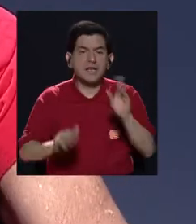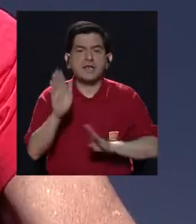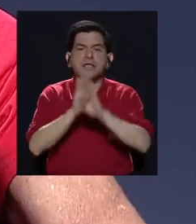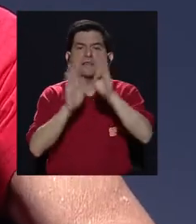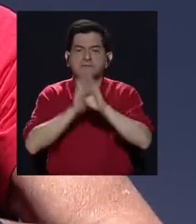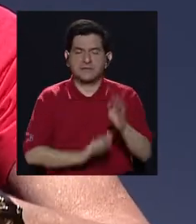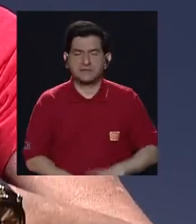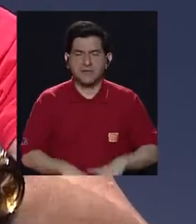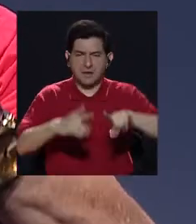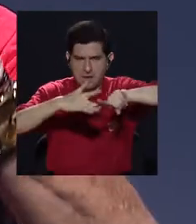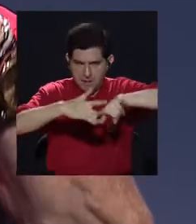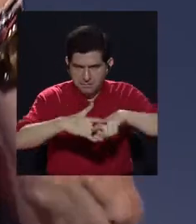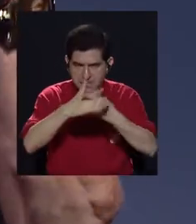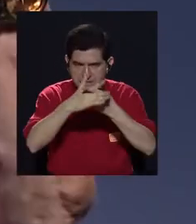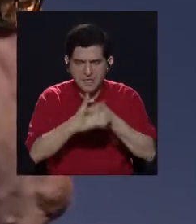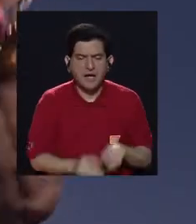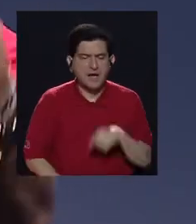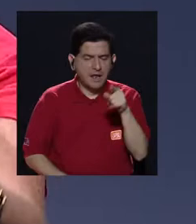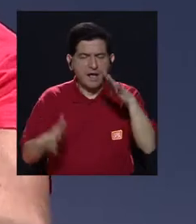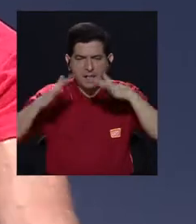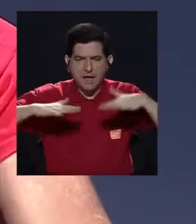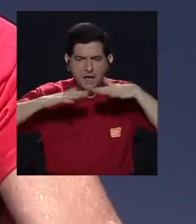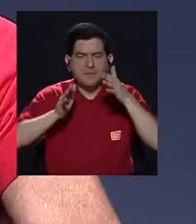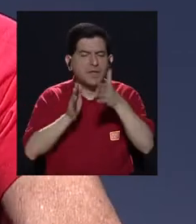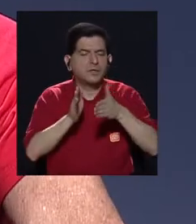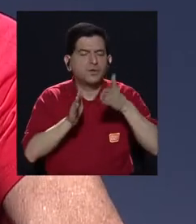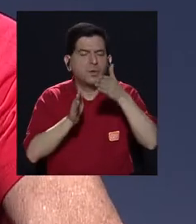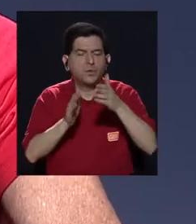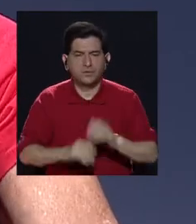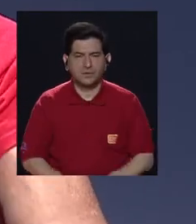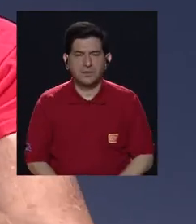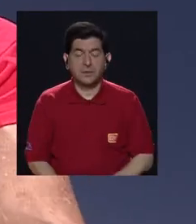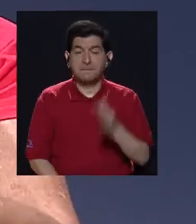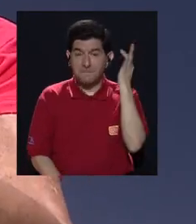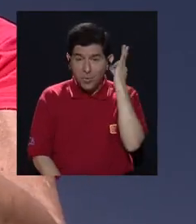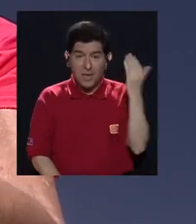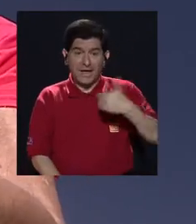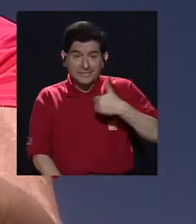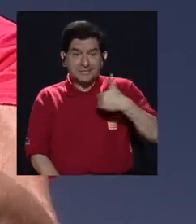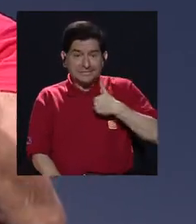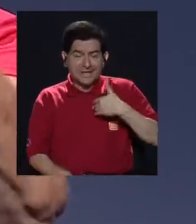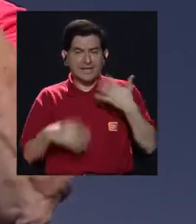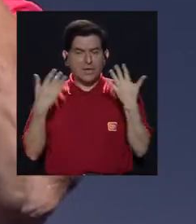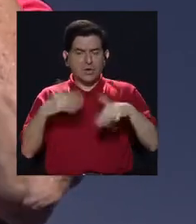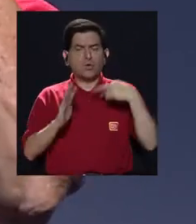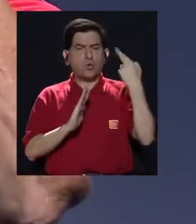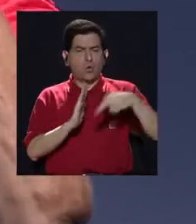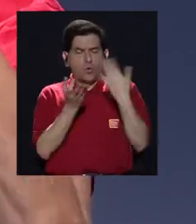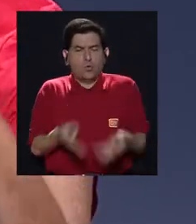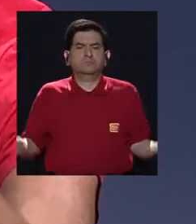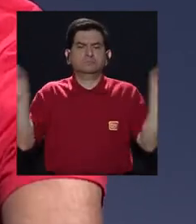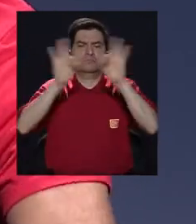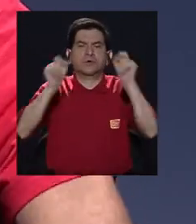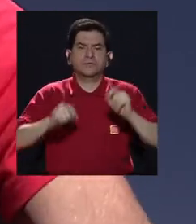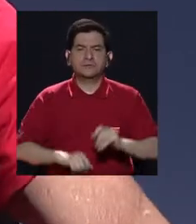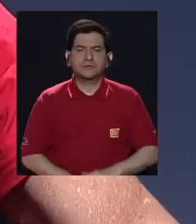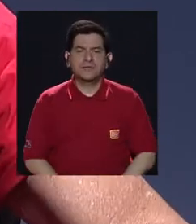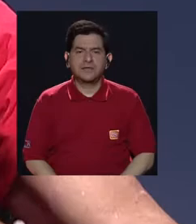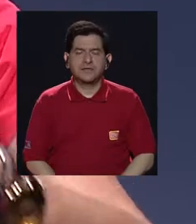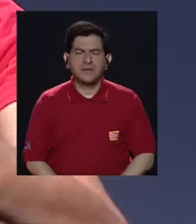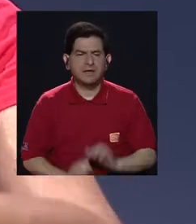con desarrollo cómo empieza a cuidar ese ambiente y ahí las mujeres tenemos un rol fundamental